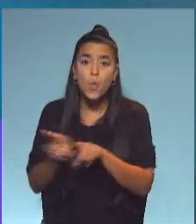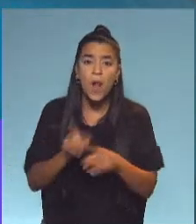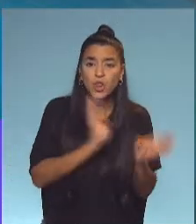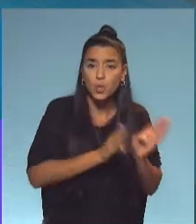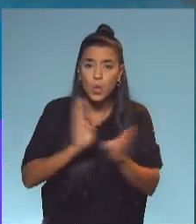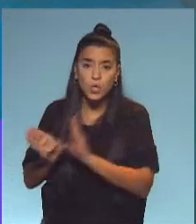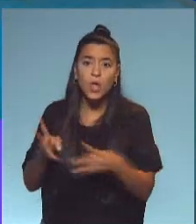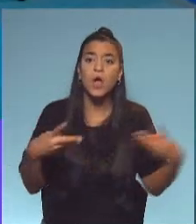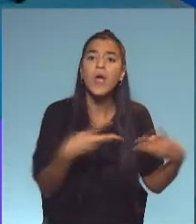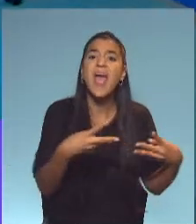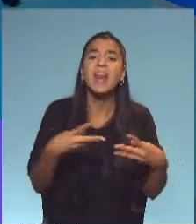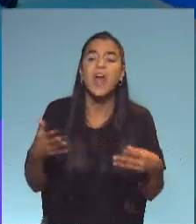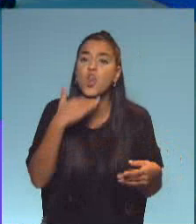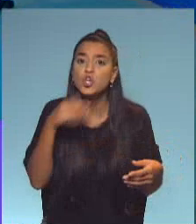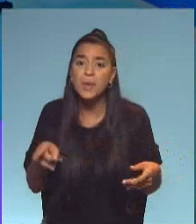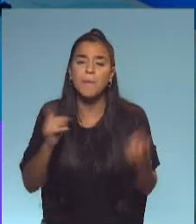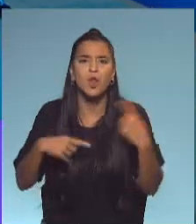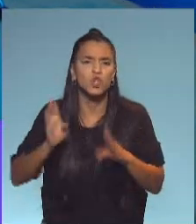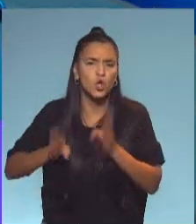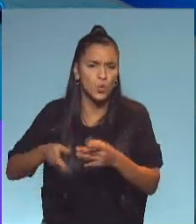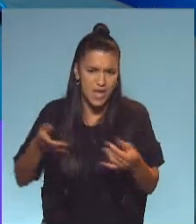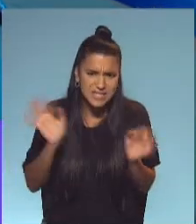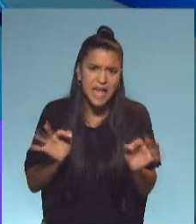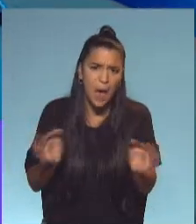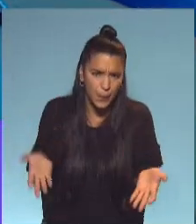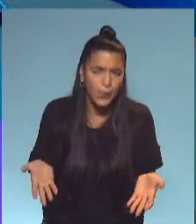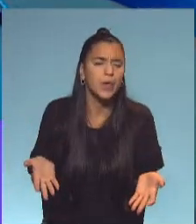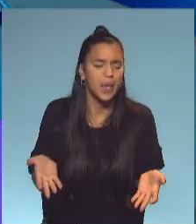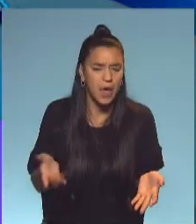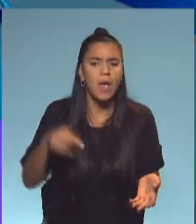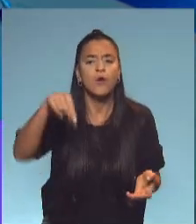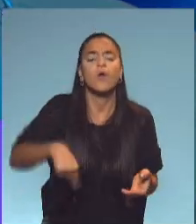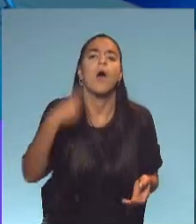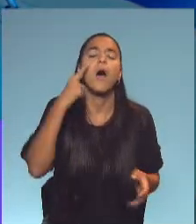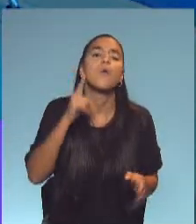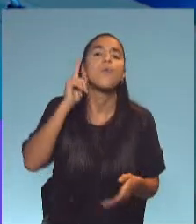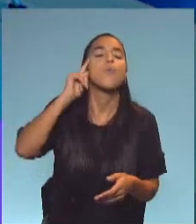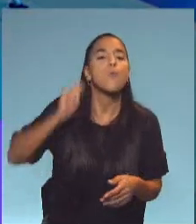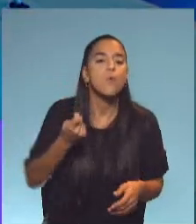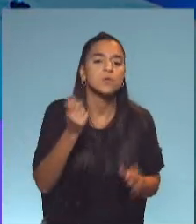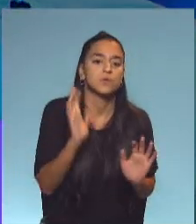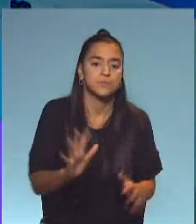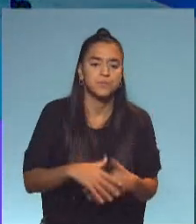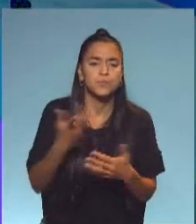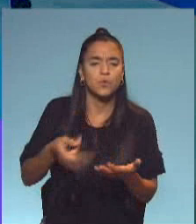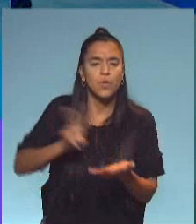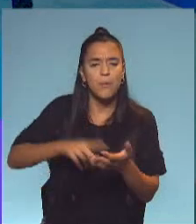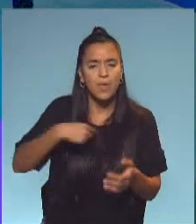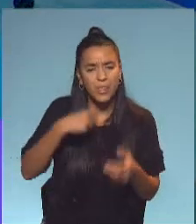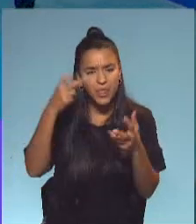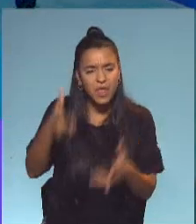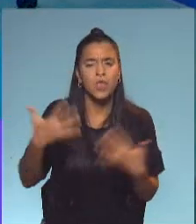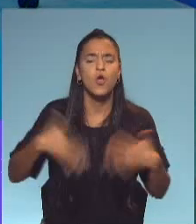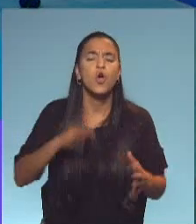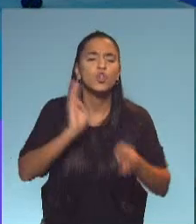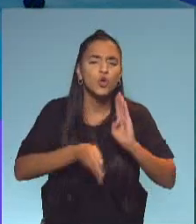de guerra, pero sí de torturas. Claro. De manera tal que lo que se está juzgando ahora es justamente esto. Insisto con la magnitud de las